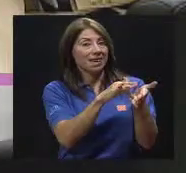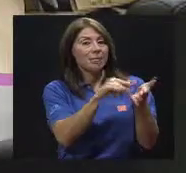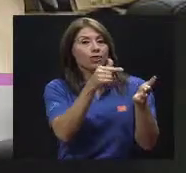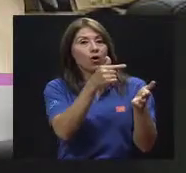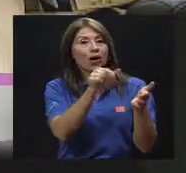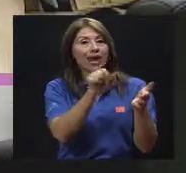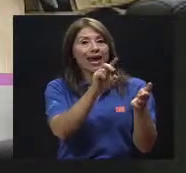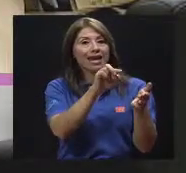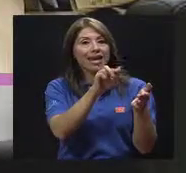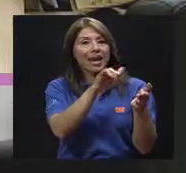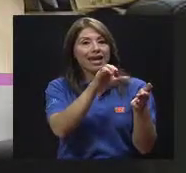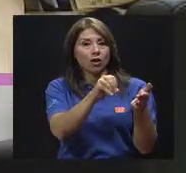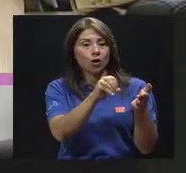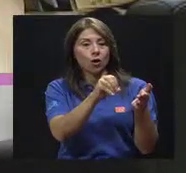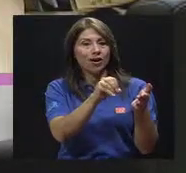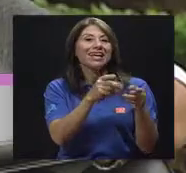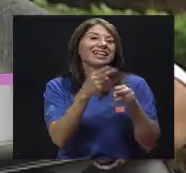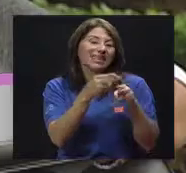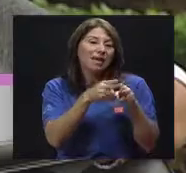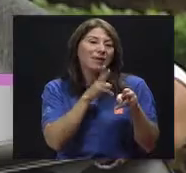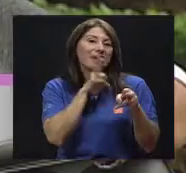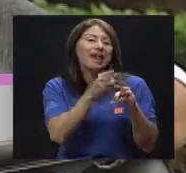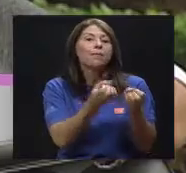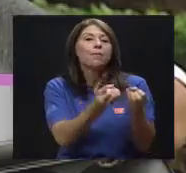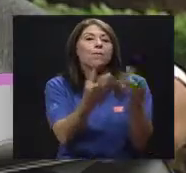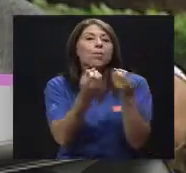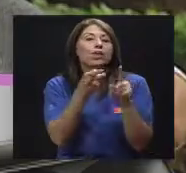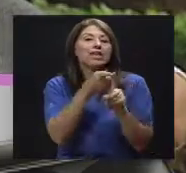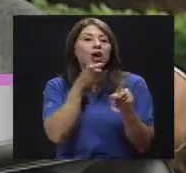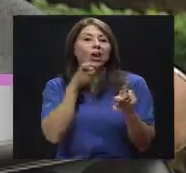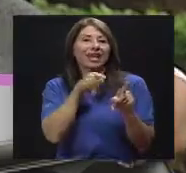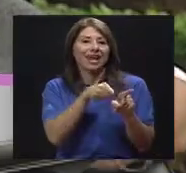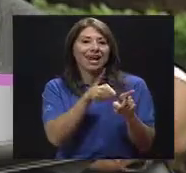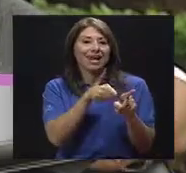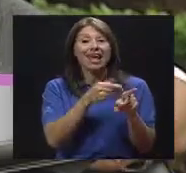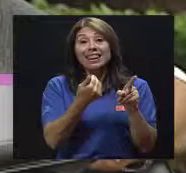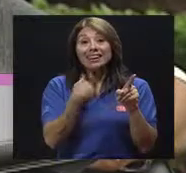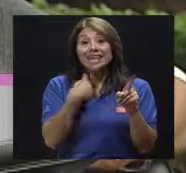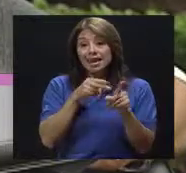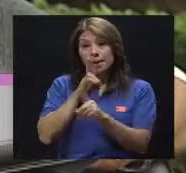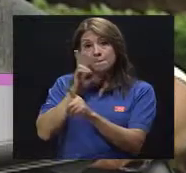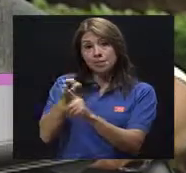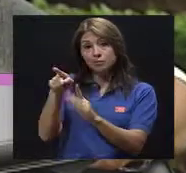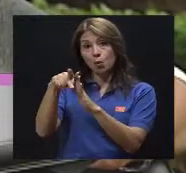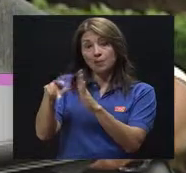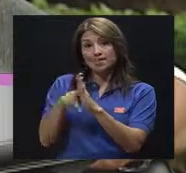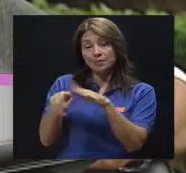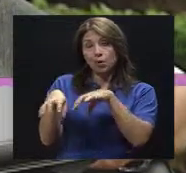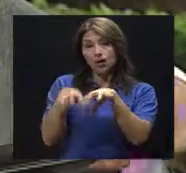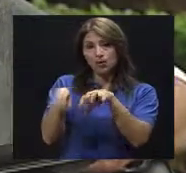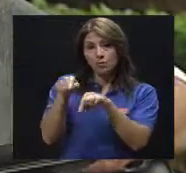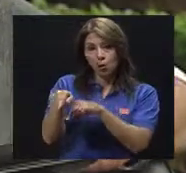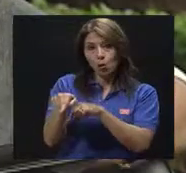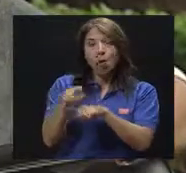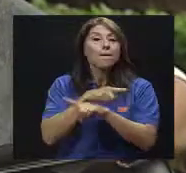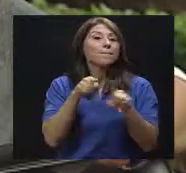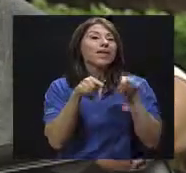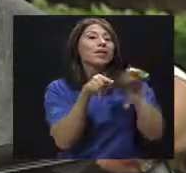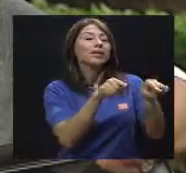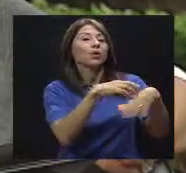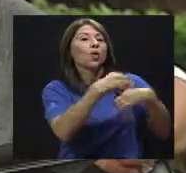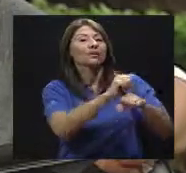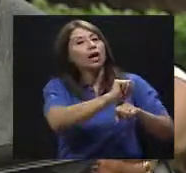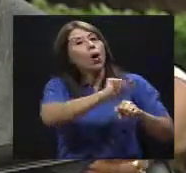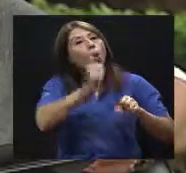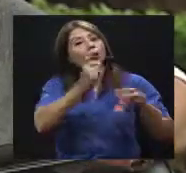en realidad se llama medicamento multiorigen, es aquel medicamento que tiene el mismo principio activo, pero que es producida por otra